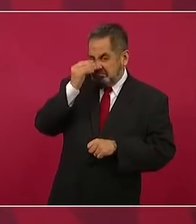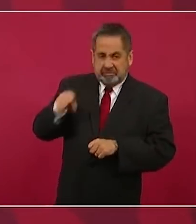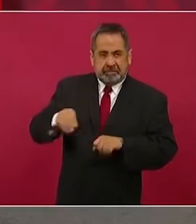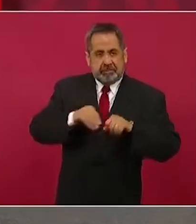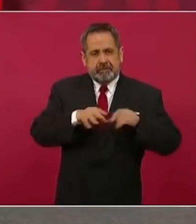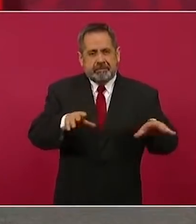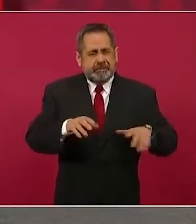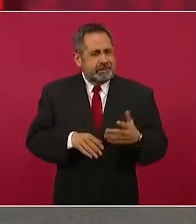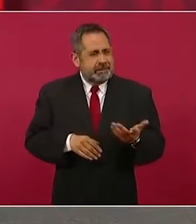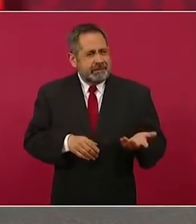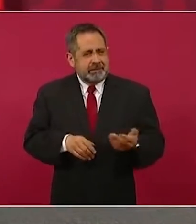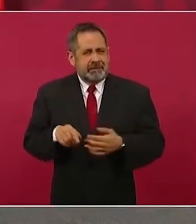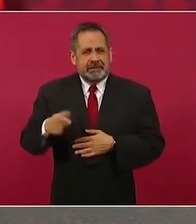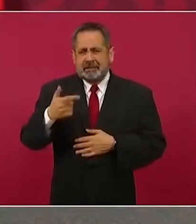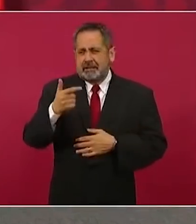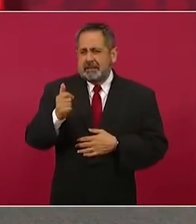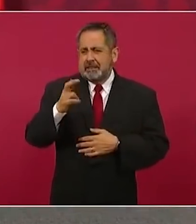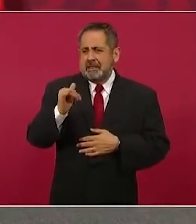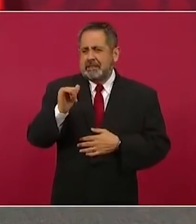garcía luna